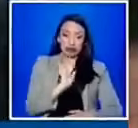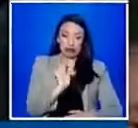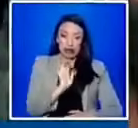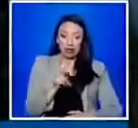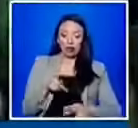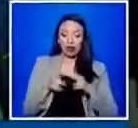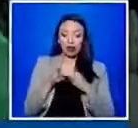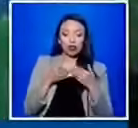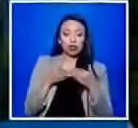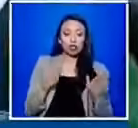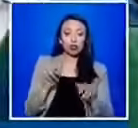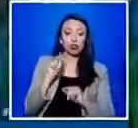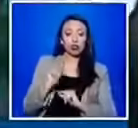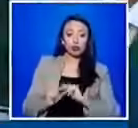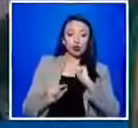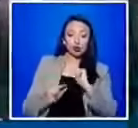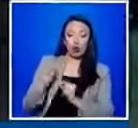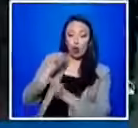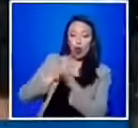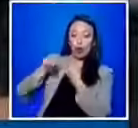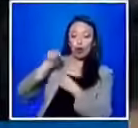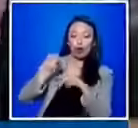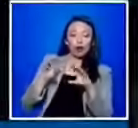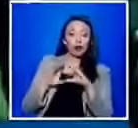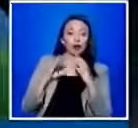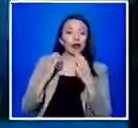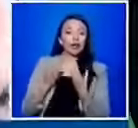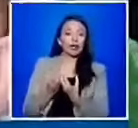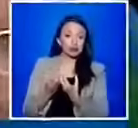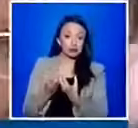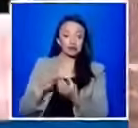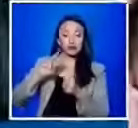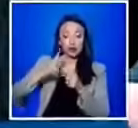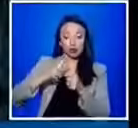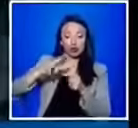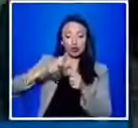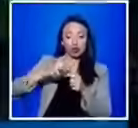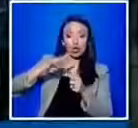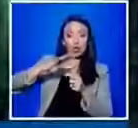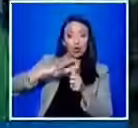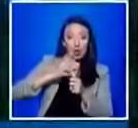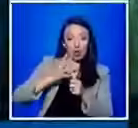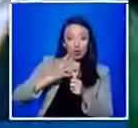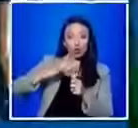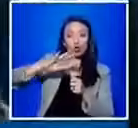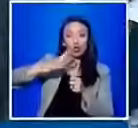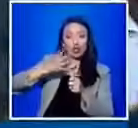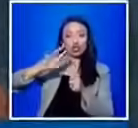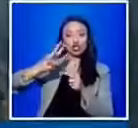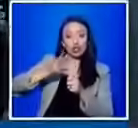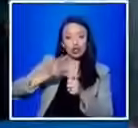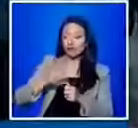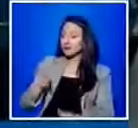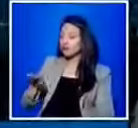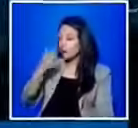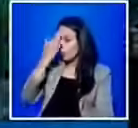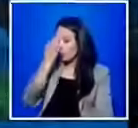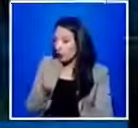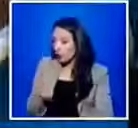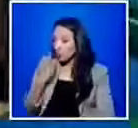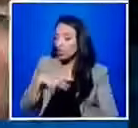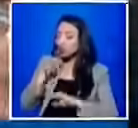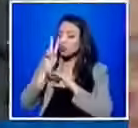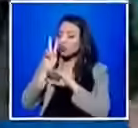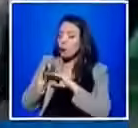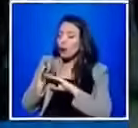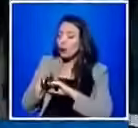este proceso escalonado que se ha dado de ingreso a los planteles educativos. Y estoy con el inspector. Muy buenos días, Jorge Oblestia,